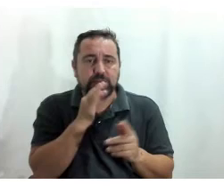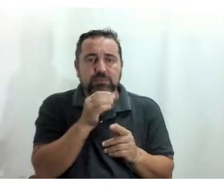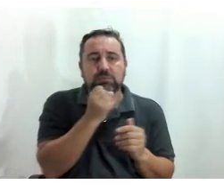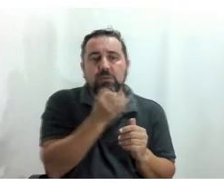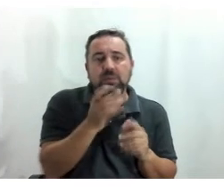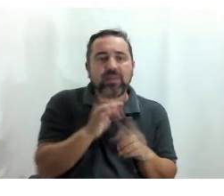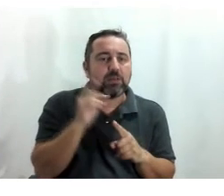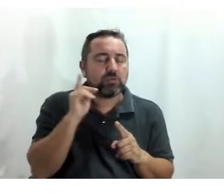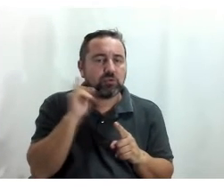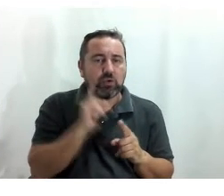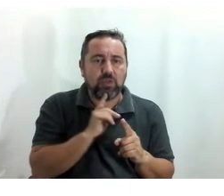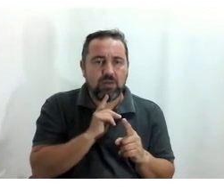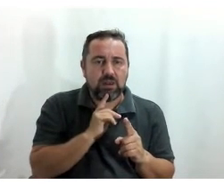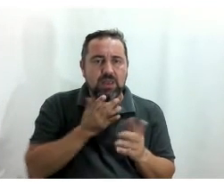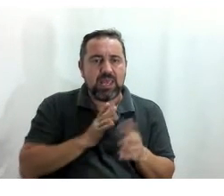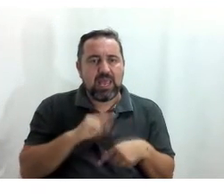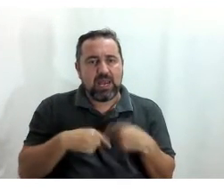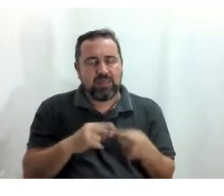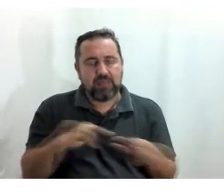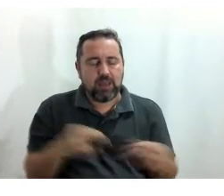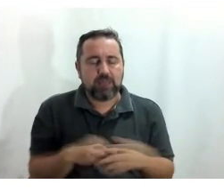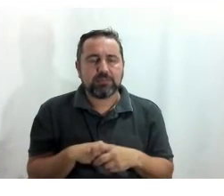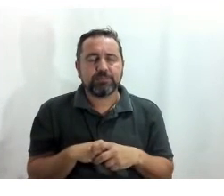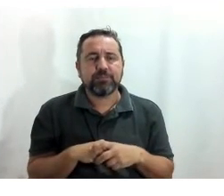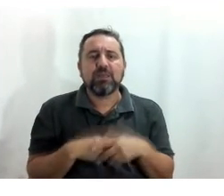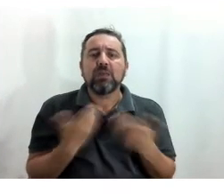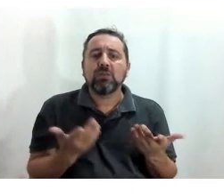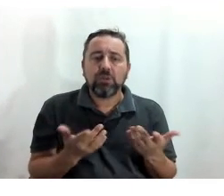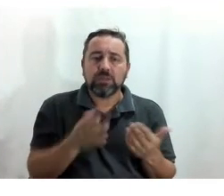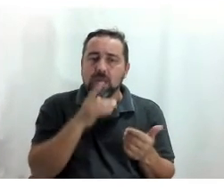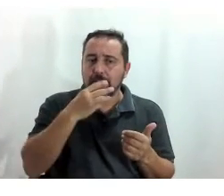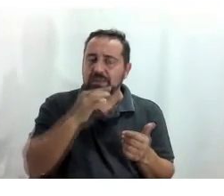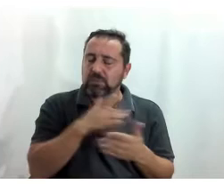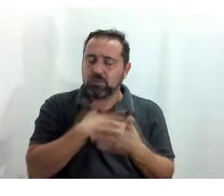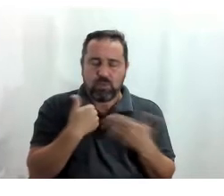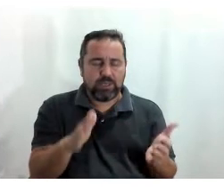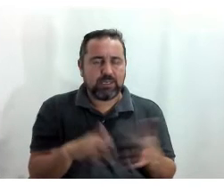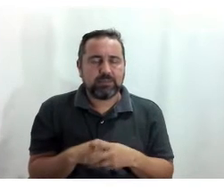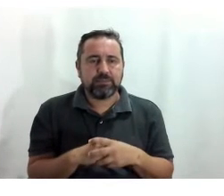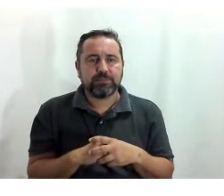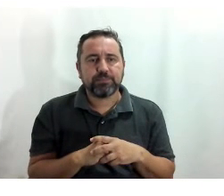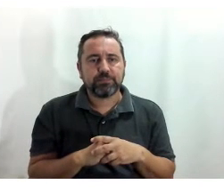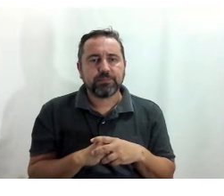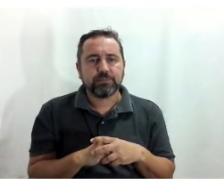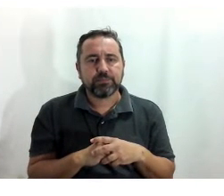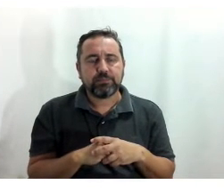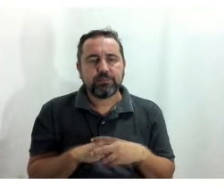de sorderas hereditarias. A continuación, Matías, cuando quieras.